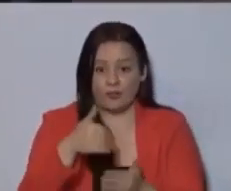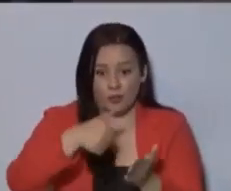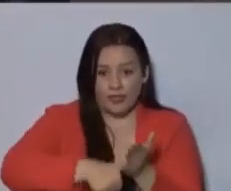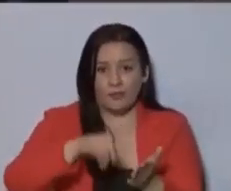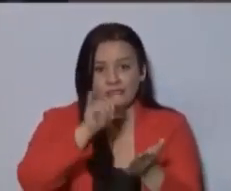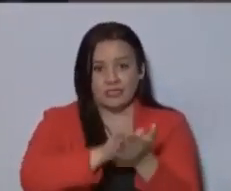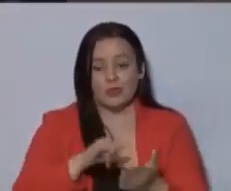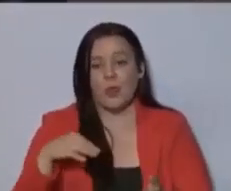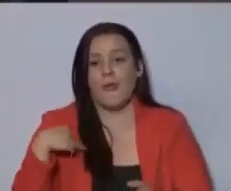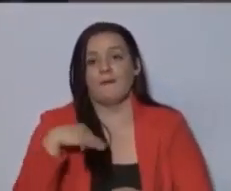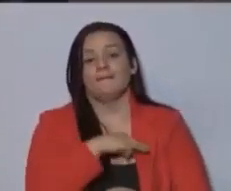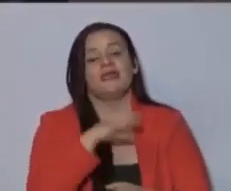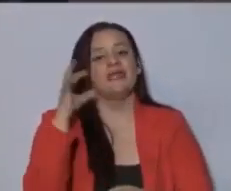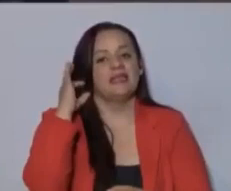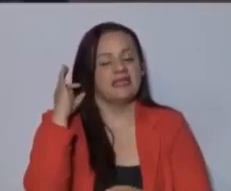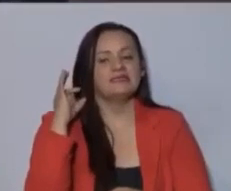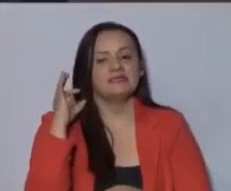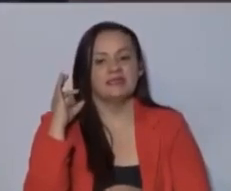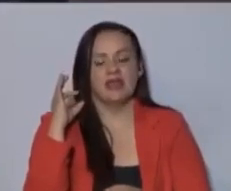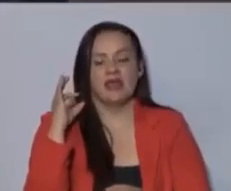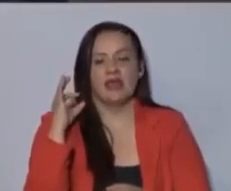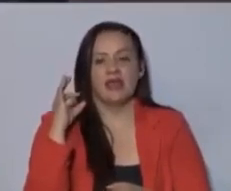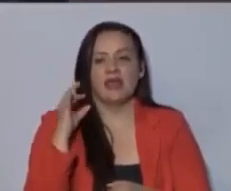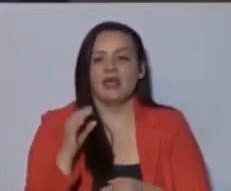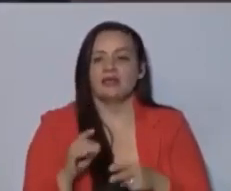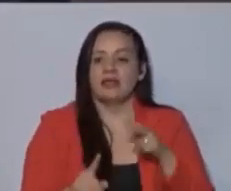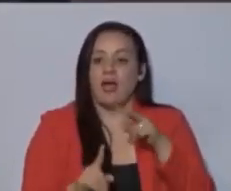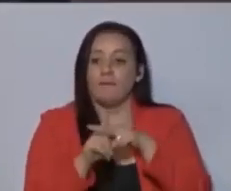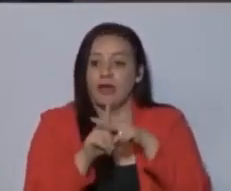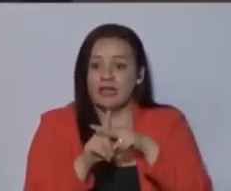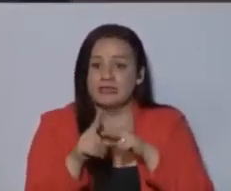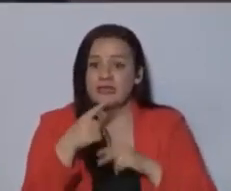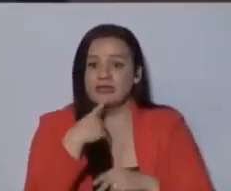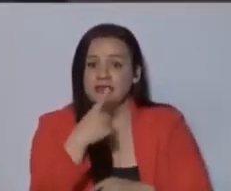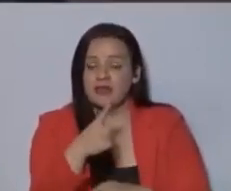sale la ministra para decir que vienen más impuestos,